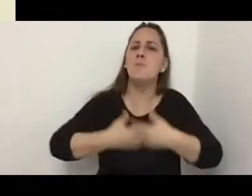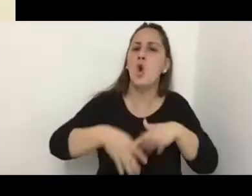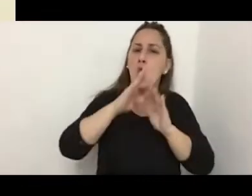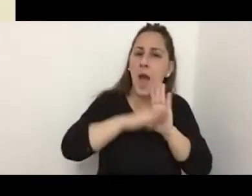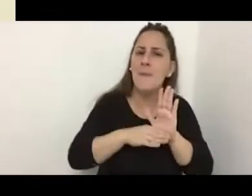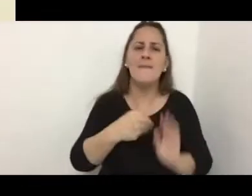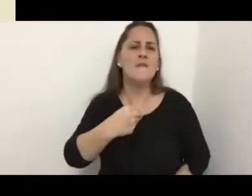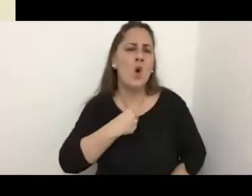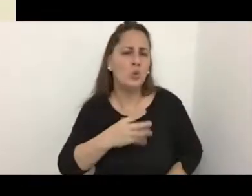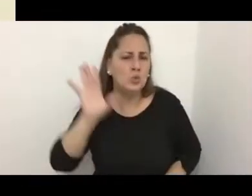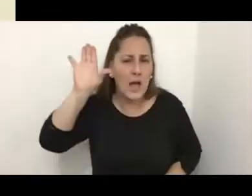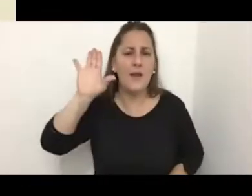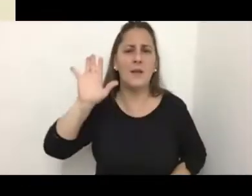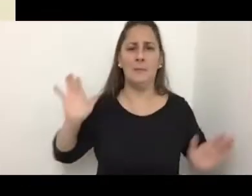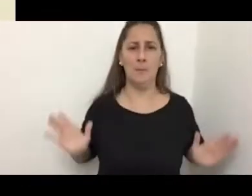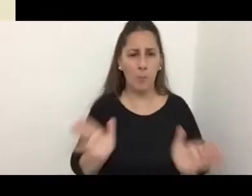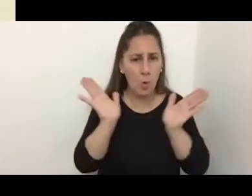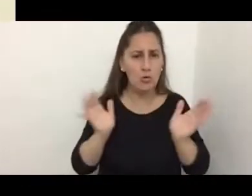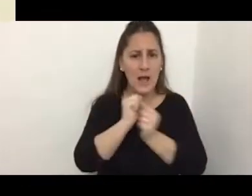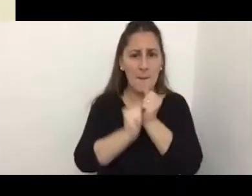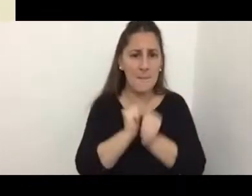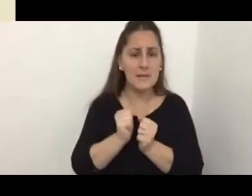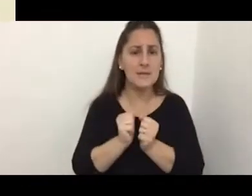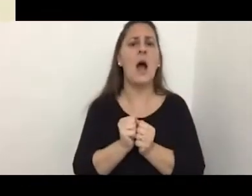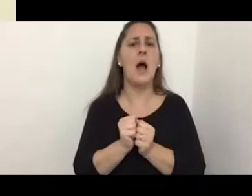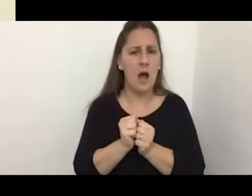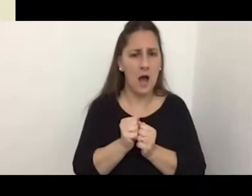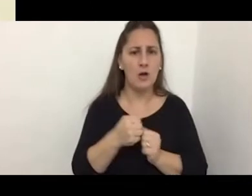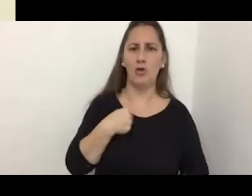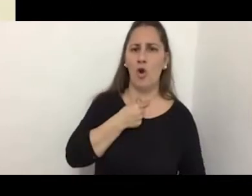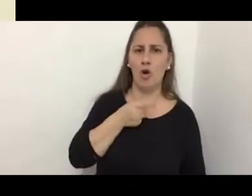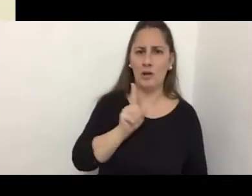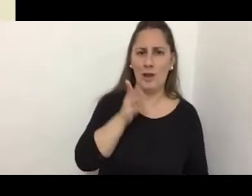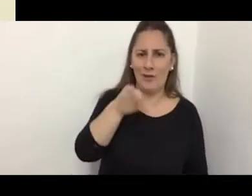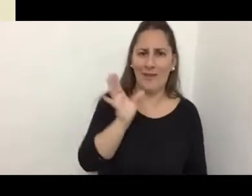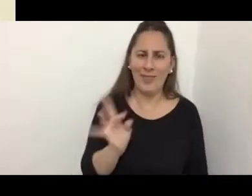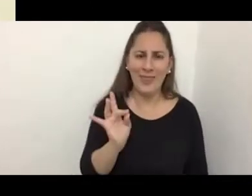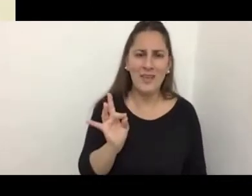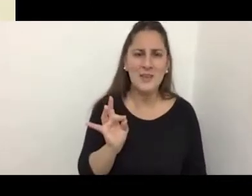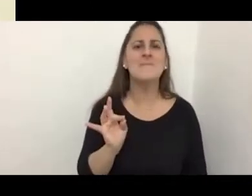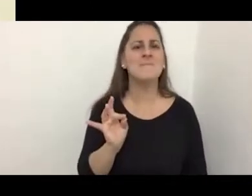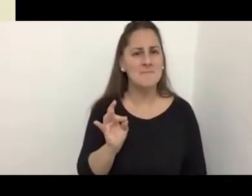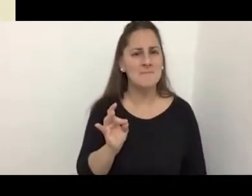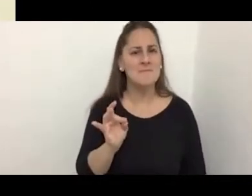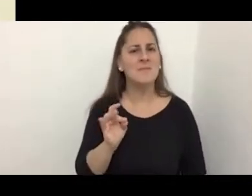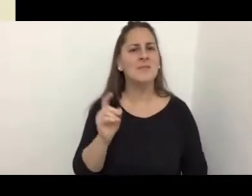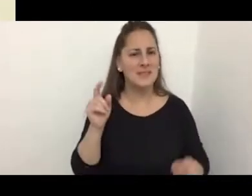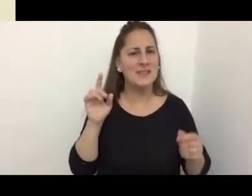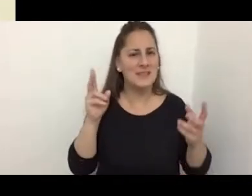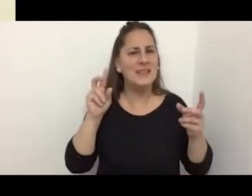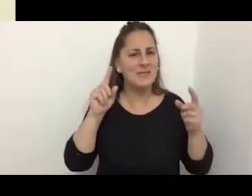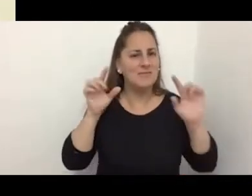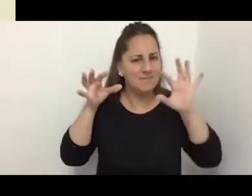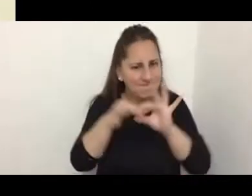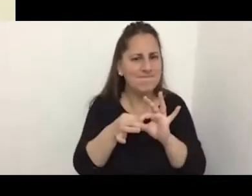voluntariado que impulsa a la empresa, y yo no quiero ir, ¿repercute o no repercute en mi relación laboral? No